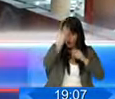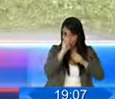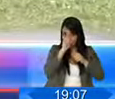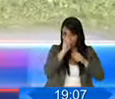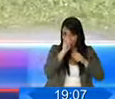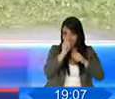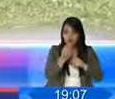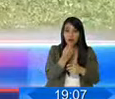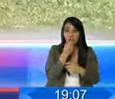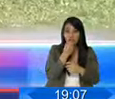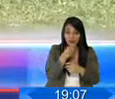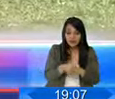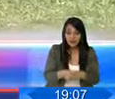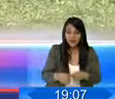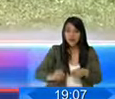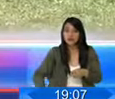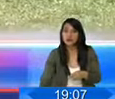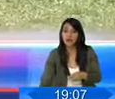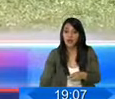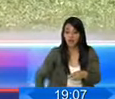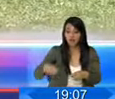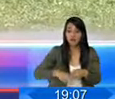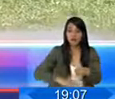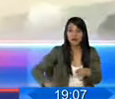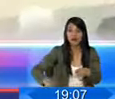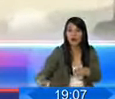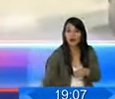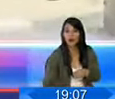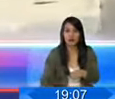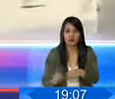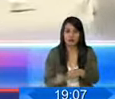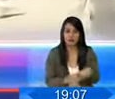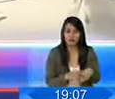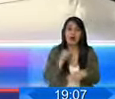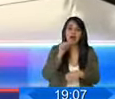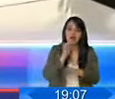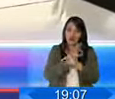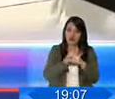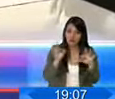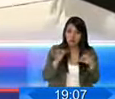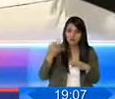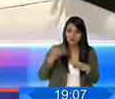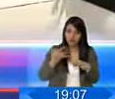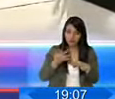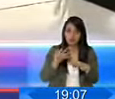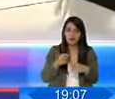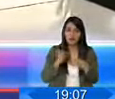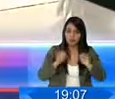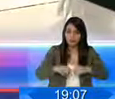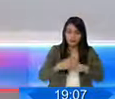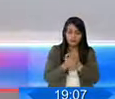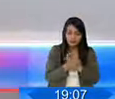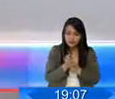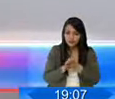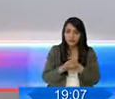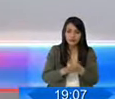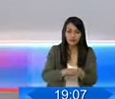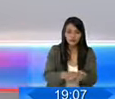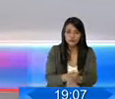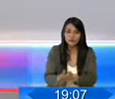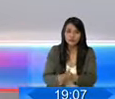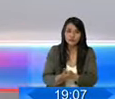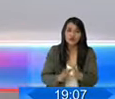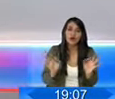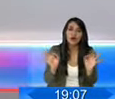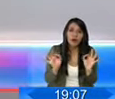Los alimentos no pueden permanecer en el suelo, deben llevar aparte agua purificada, agua limpia para el aseo. En el caso de